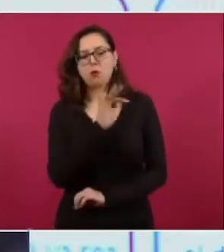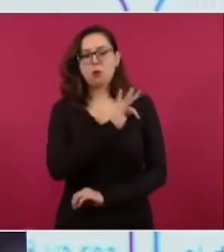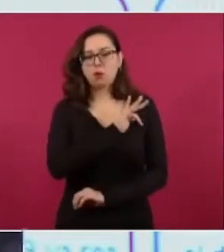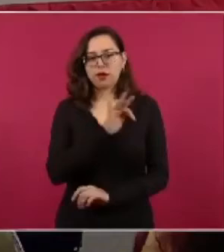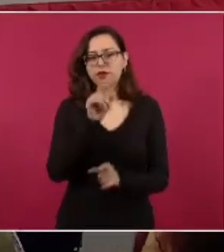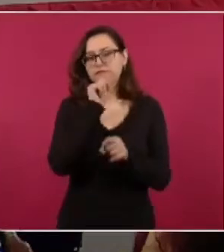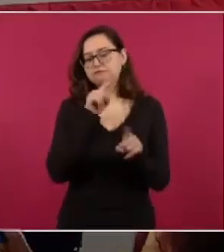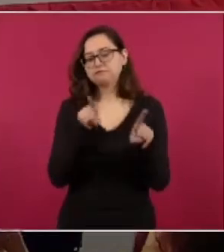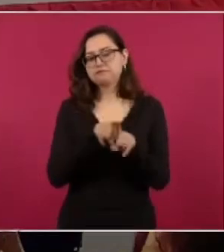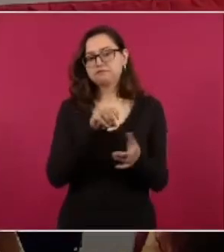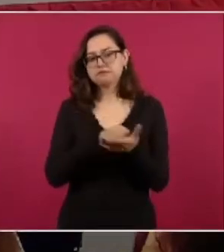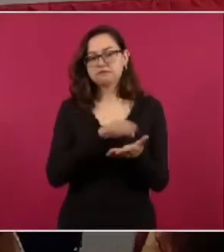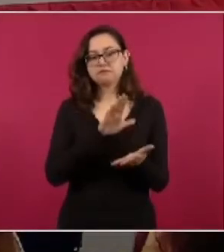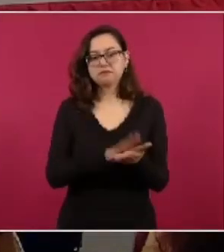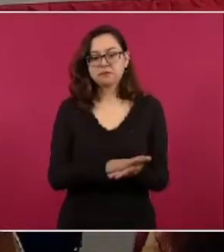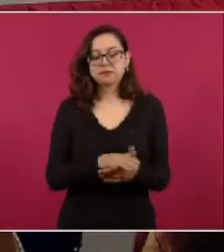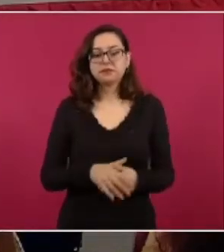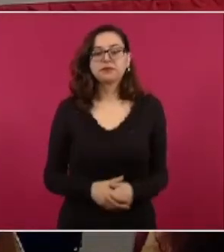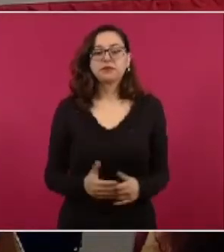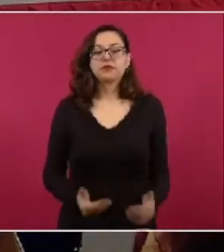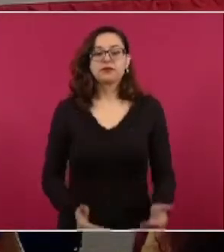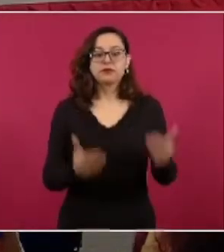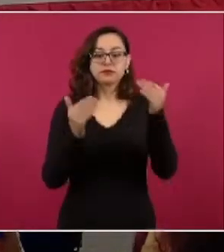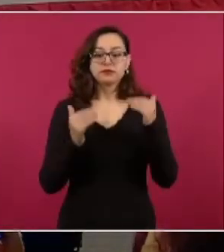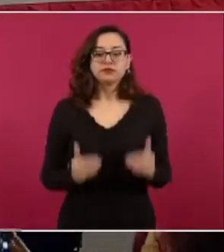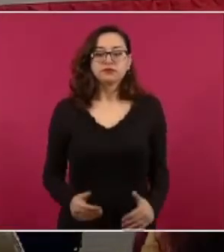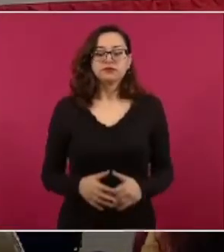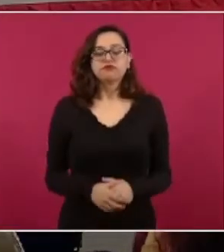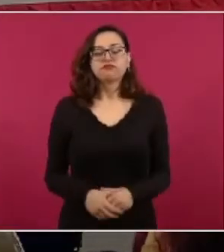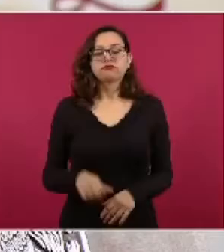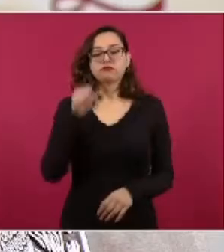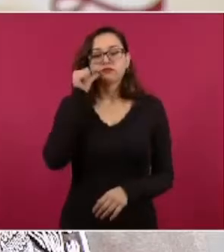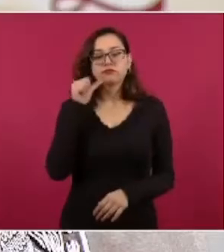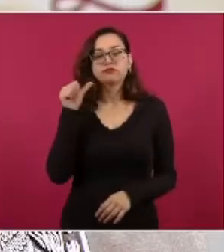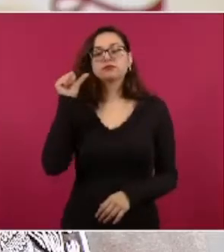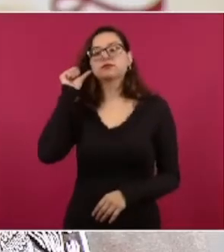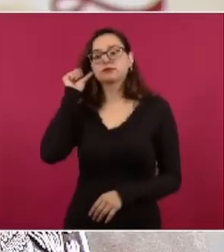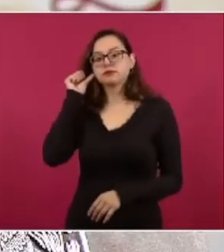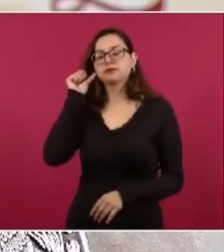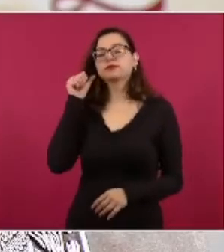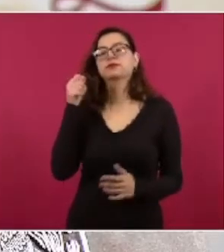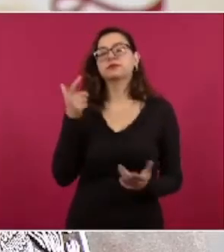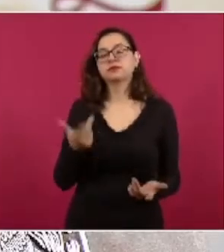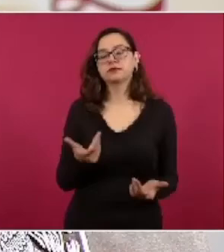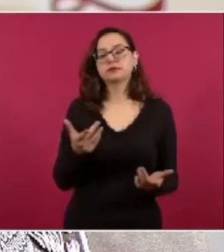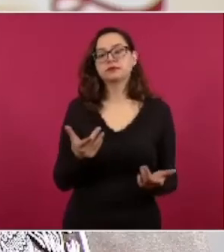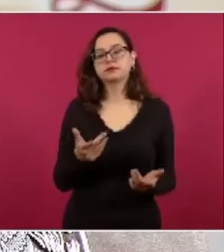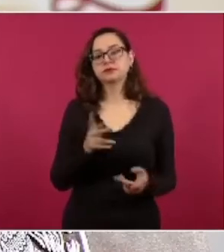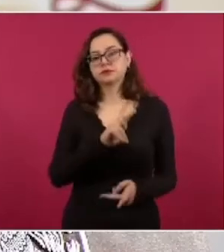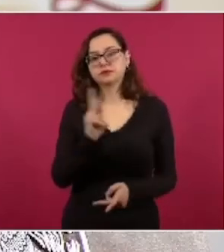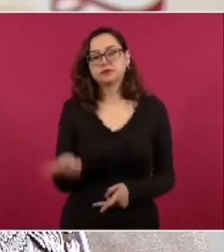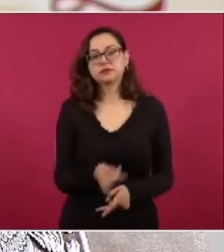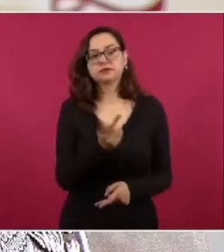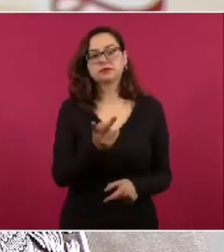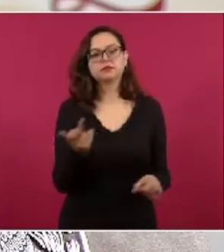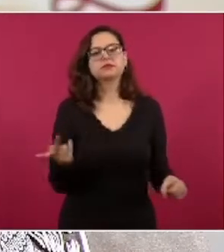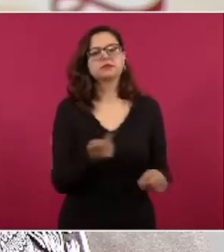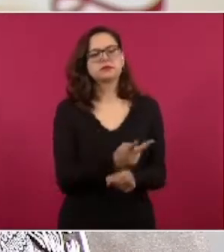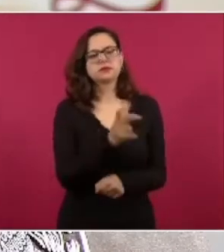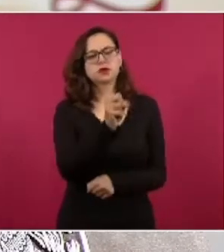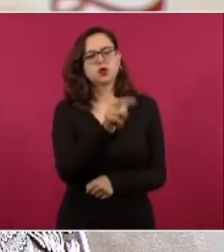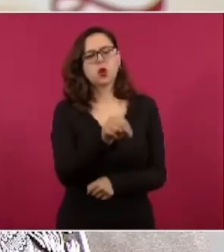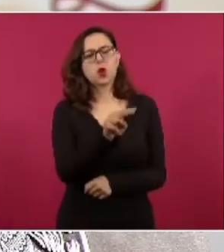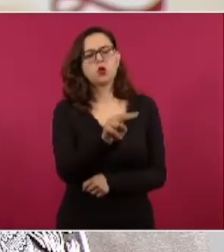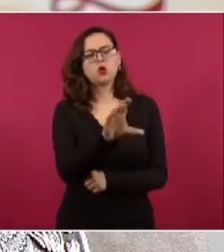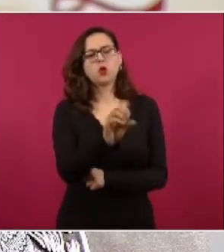registro. Ayer le preguntaban al presidente sobre las vacunas COVAX que habíamos comentado la semana pasada. Aquí está la información, ya